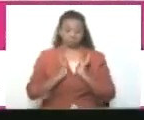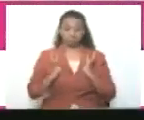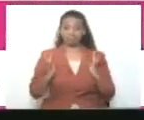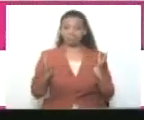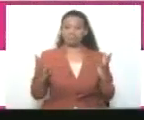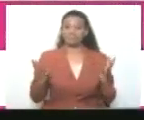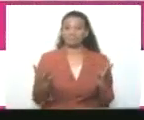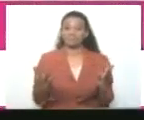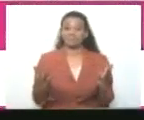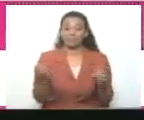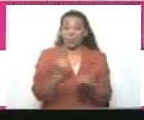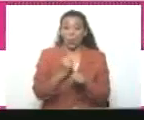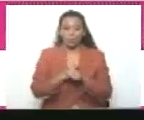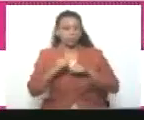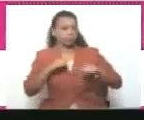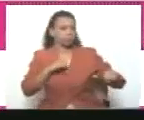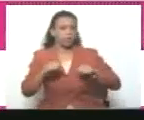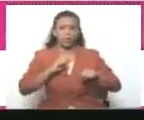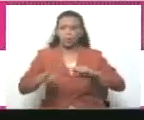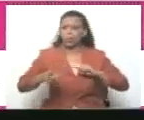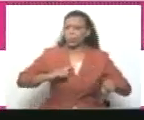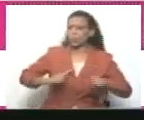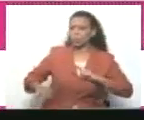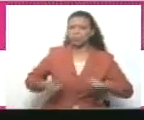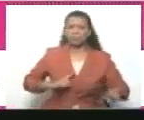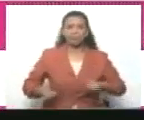proyectos, planes, acciones y resultados.